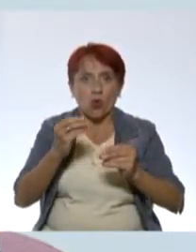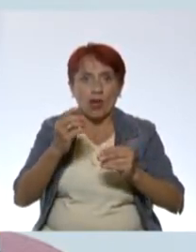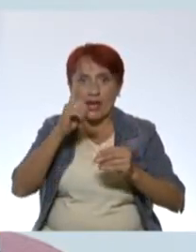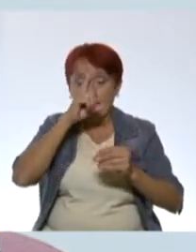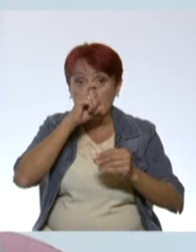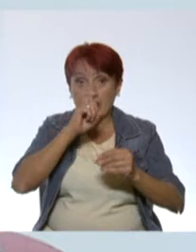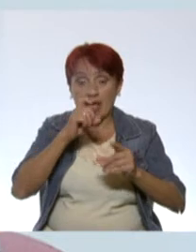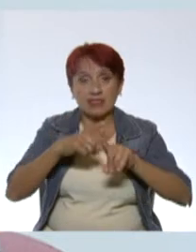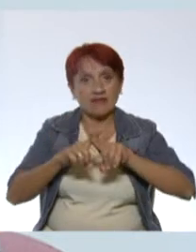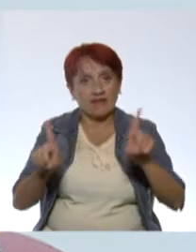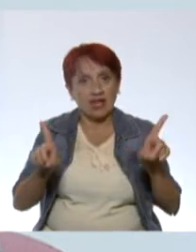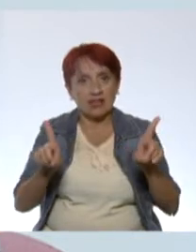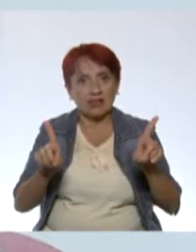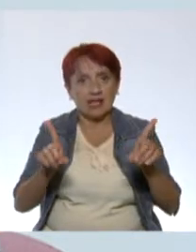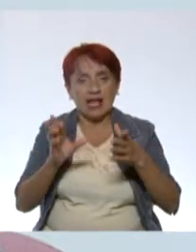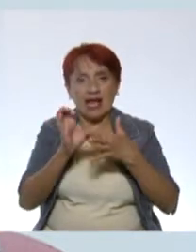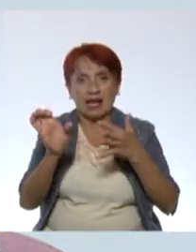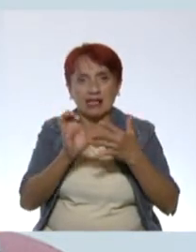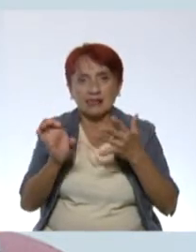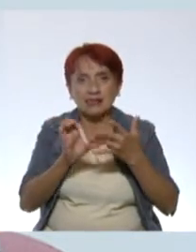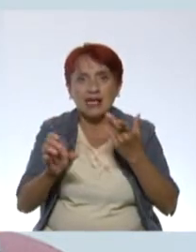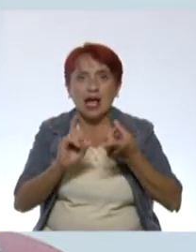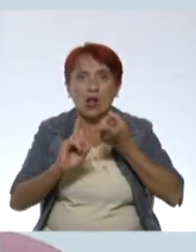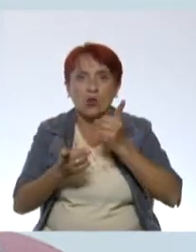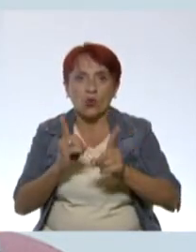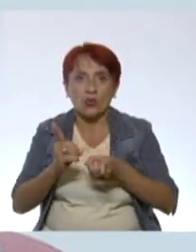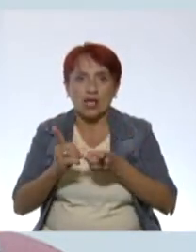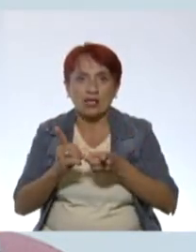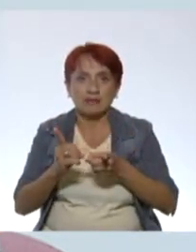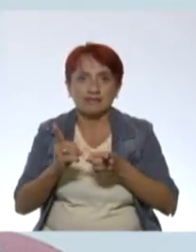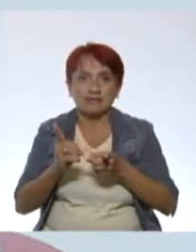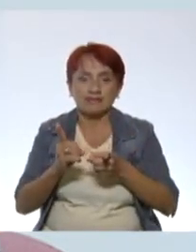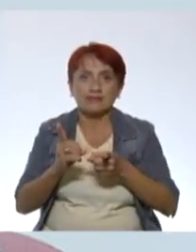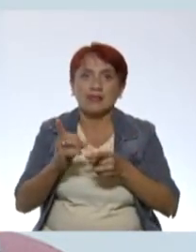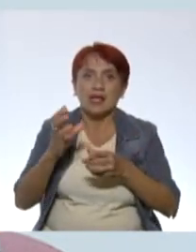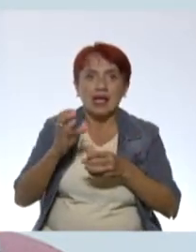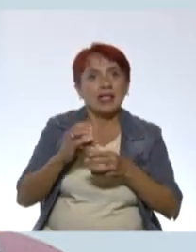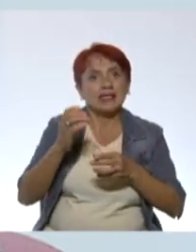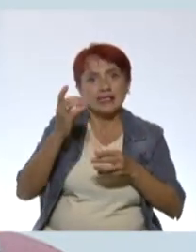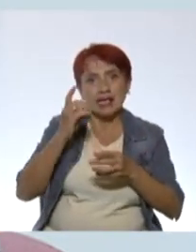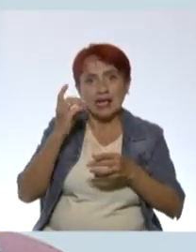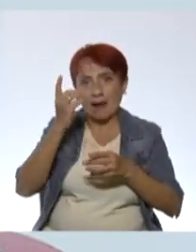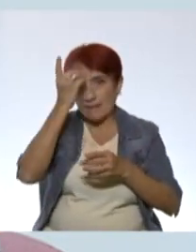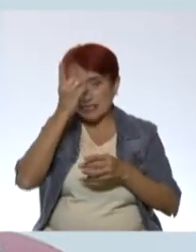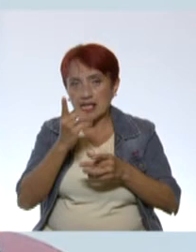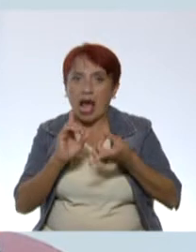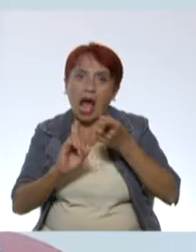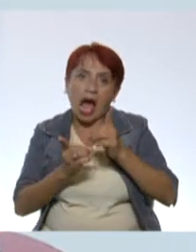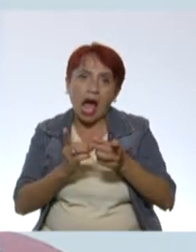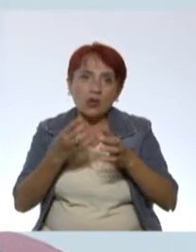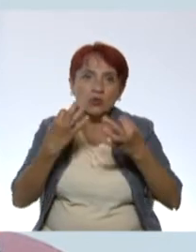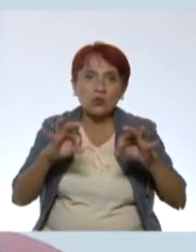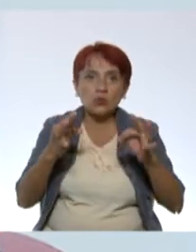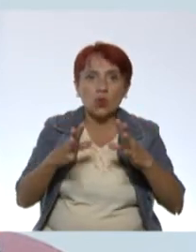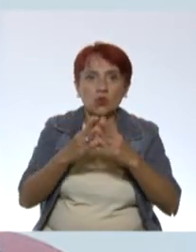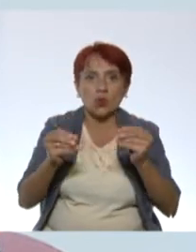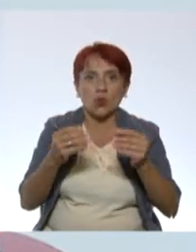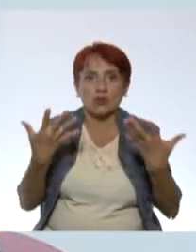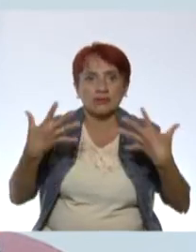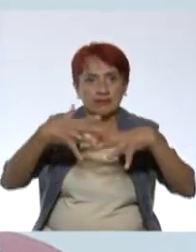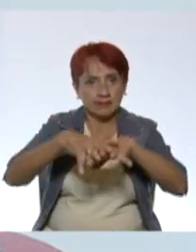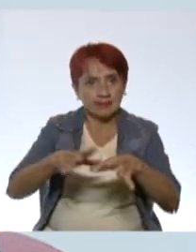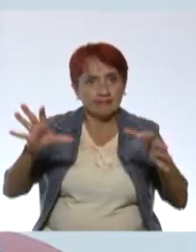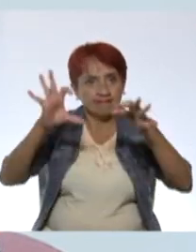edades diferentes debido a las características de algunas condiciones, pero no necesariamente será así, es algo bien particular que se